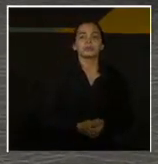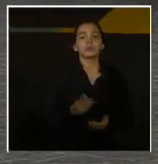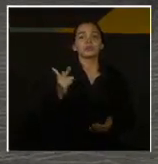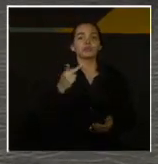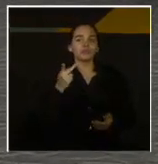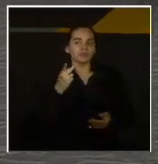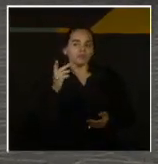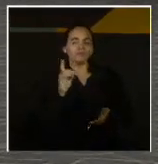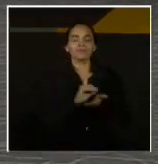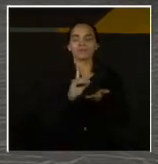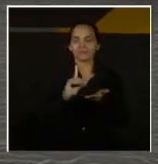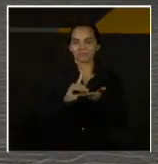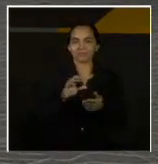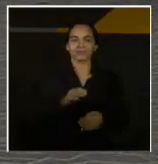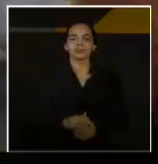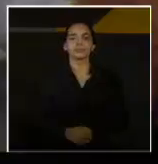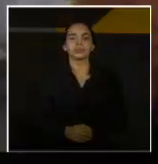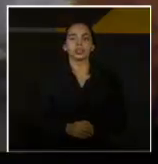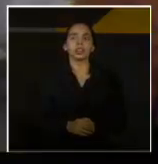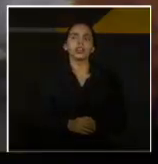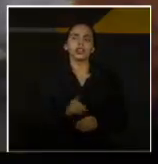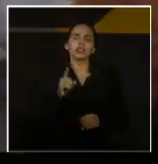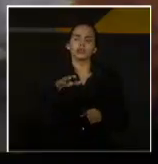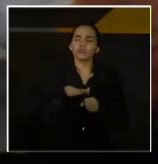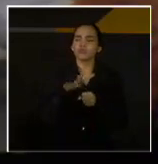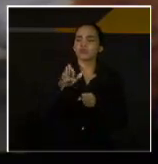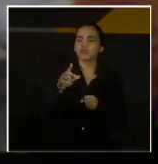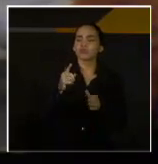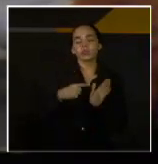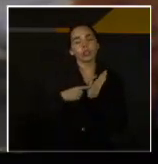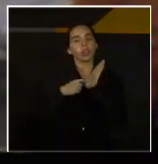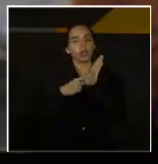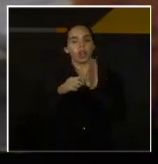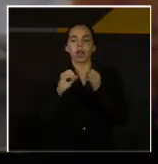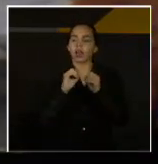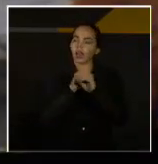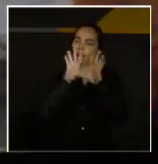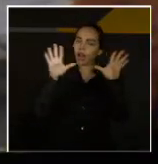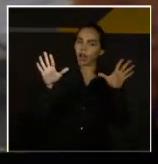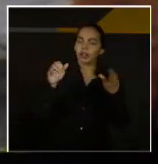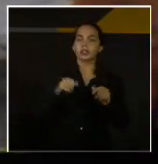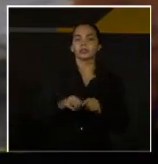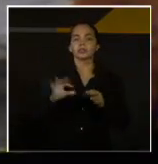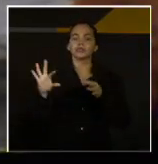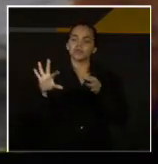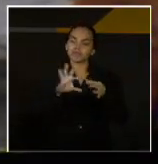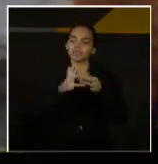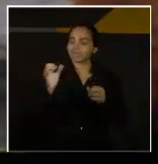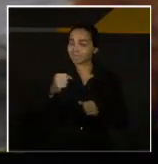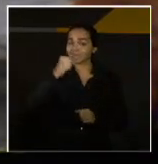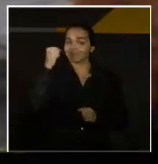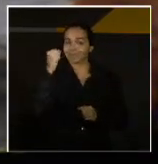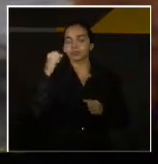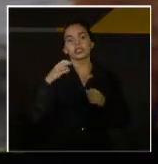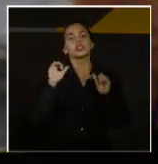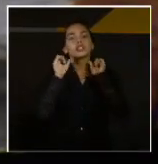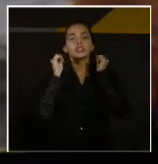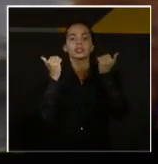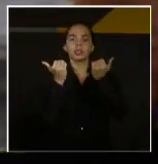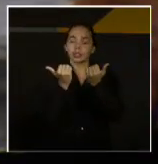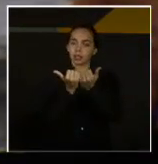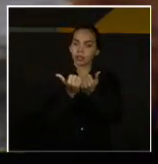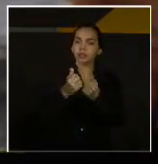de derecho de réplica. ¿Cuál sería una propuesta más clara en una alianza fuerte con las organizaciones